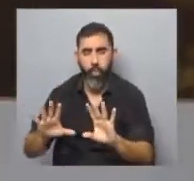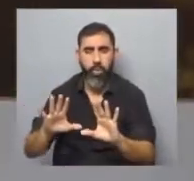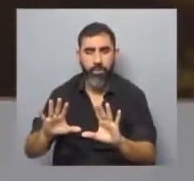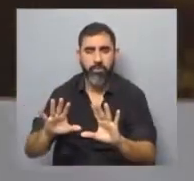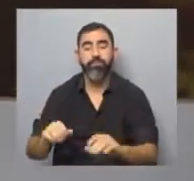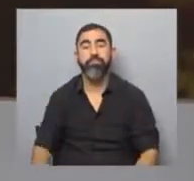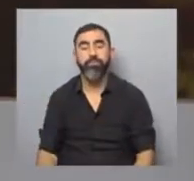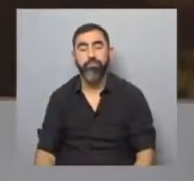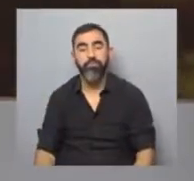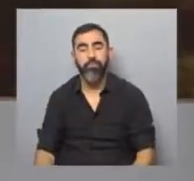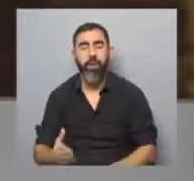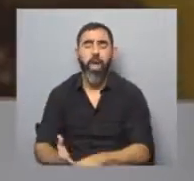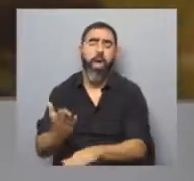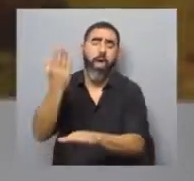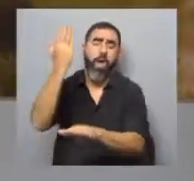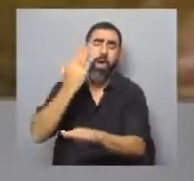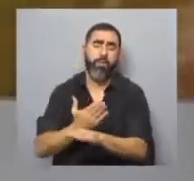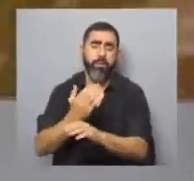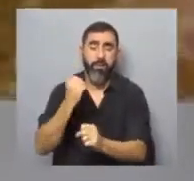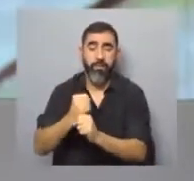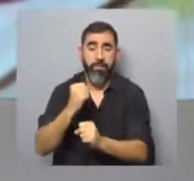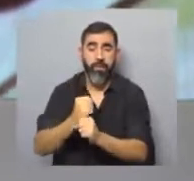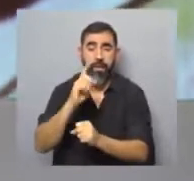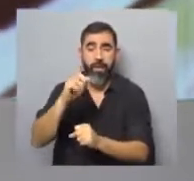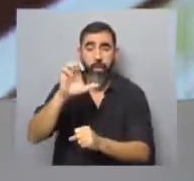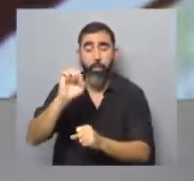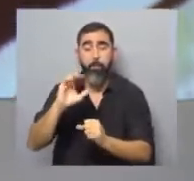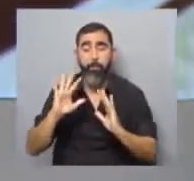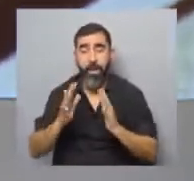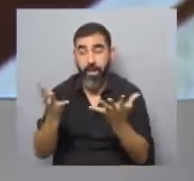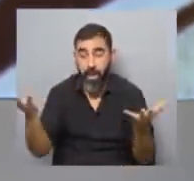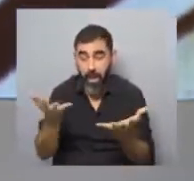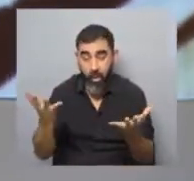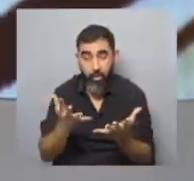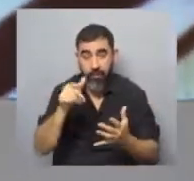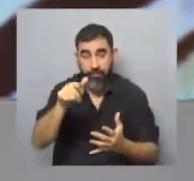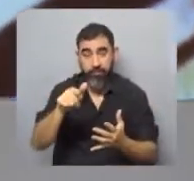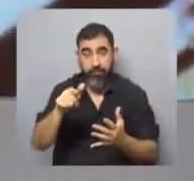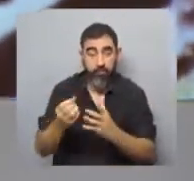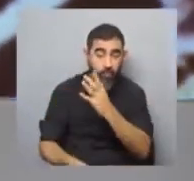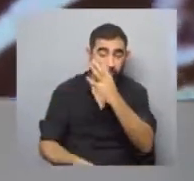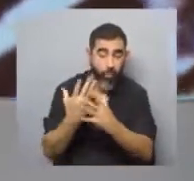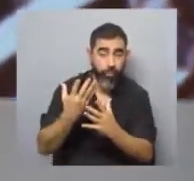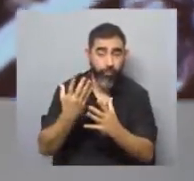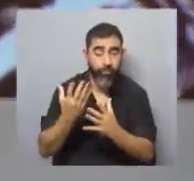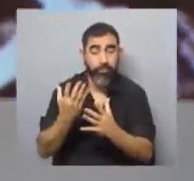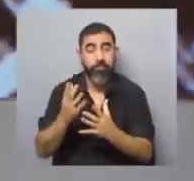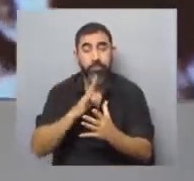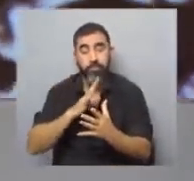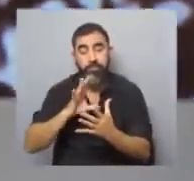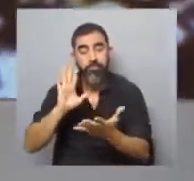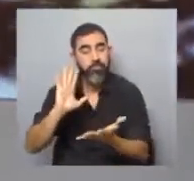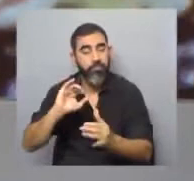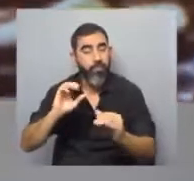están haciendo mucho antes de que trabajaran en un geoparque, y ahora con este nuevo concepto le van a dar